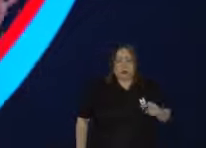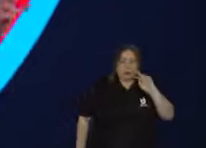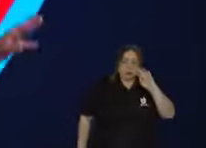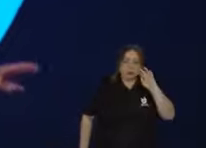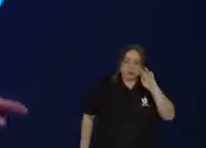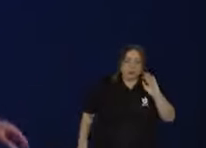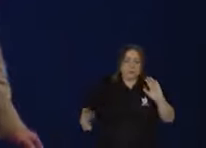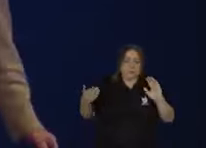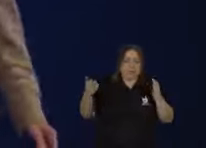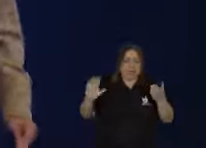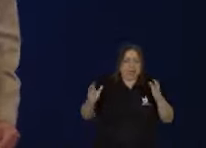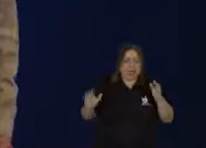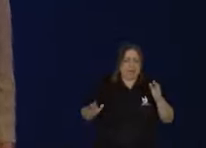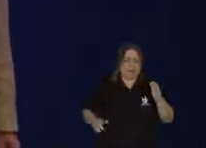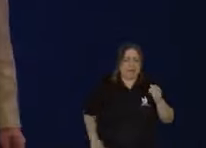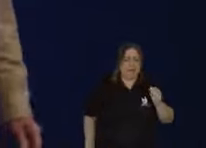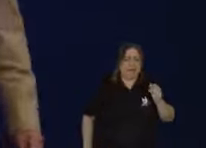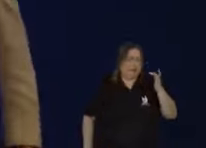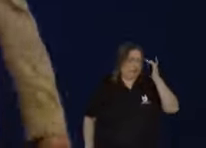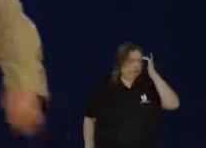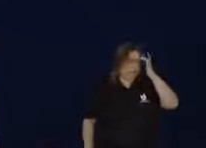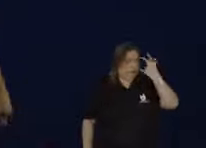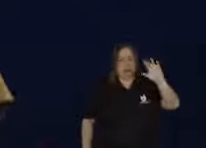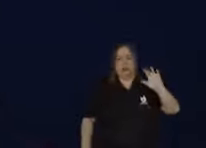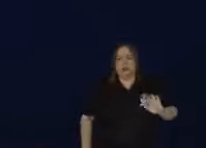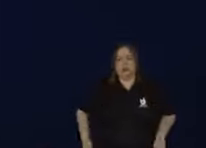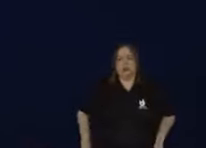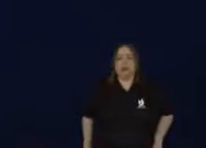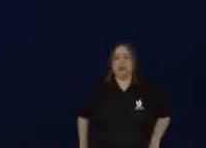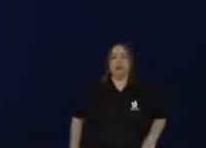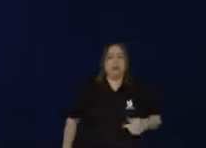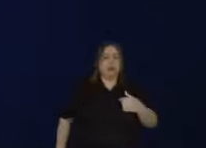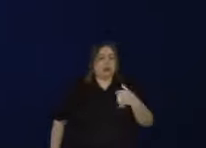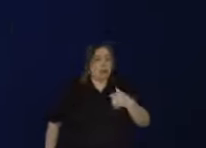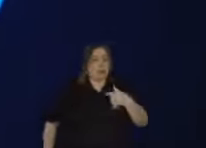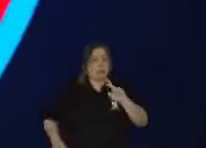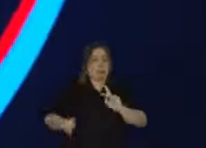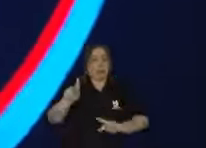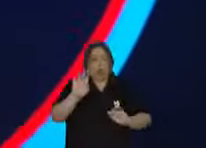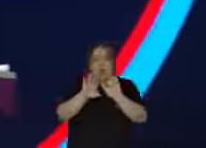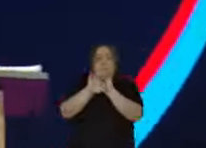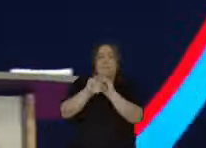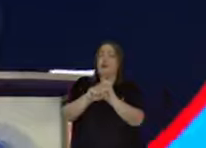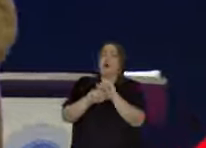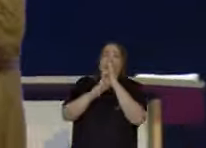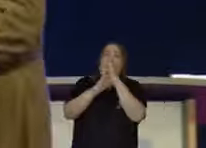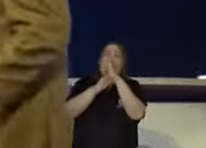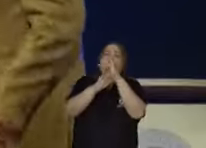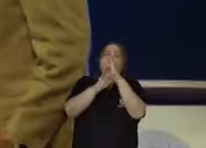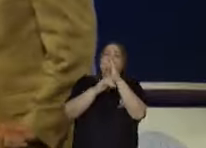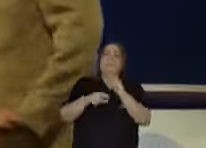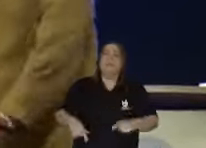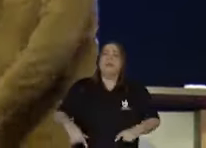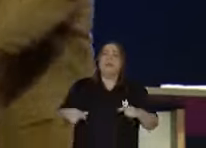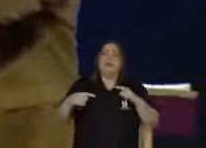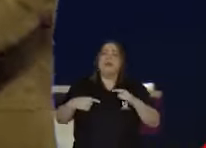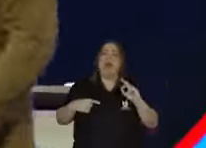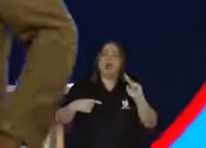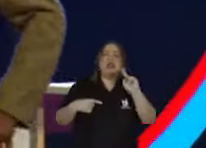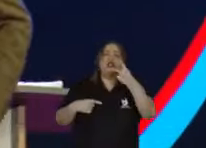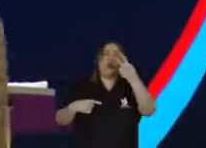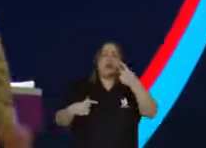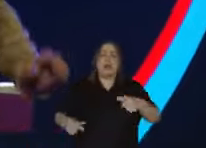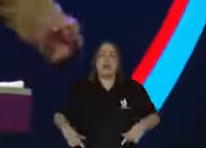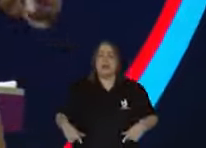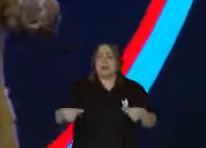Parece muy lógico. Yo no soy como esos hipócritas que levantan y hablan en lengua, pero tienen una doble vida. Yo, si estoy mal, para eso no me